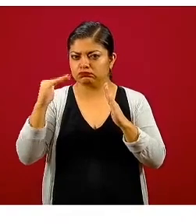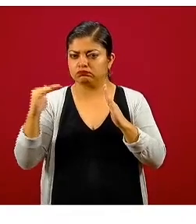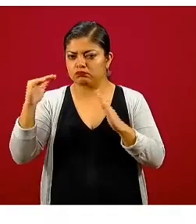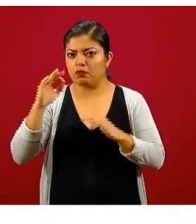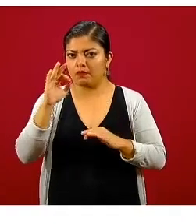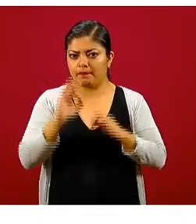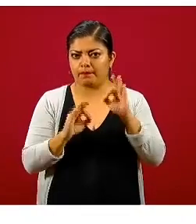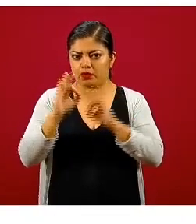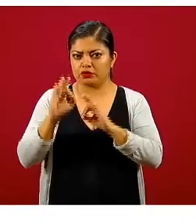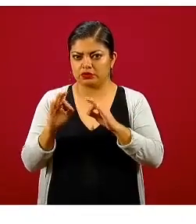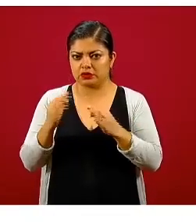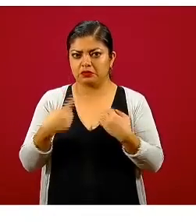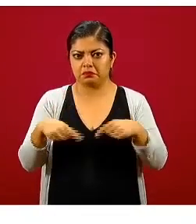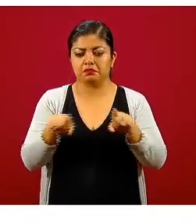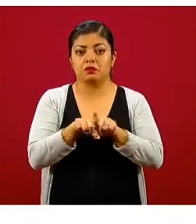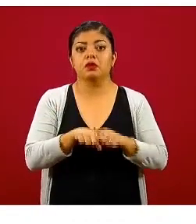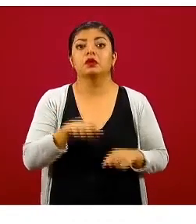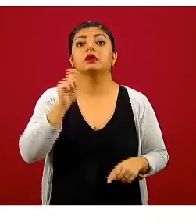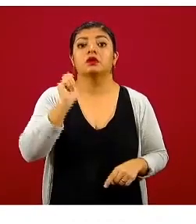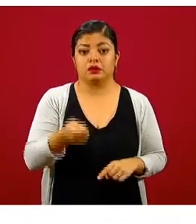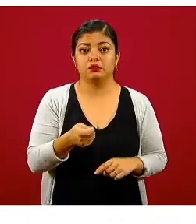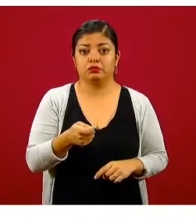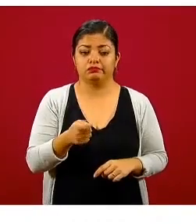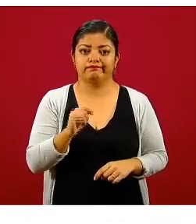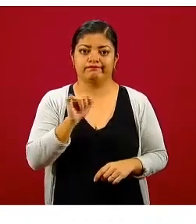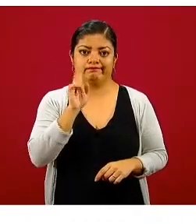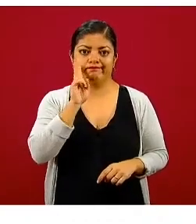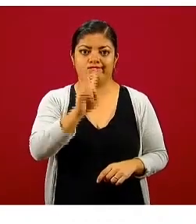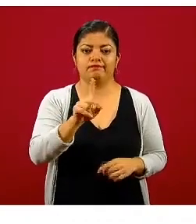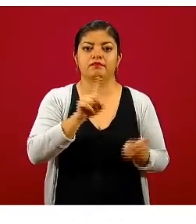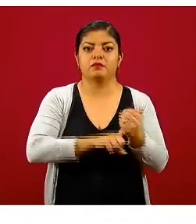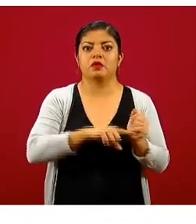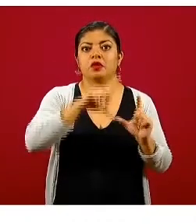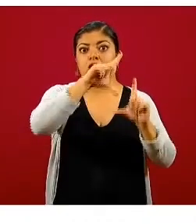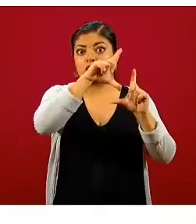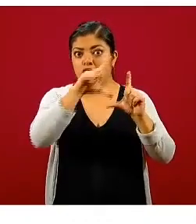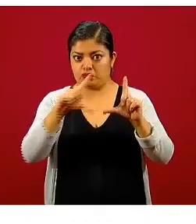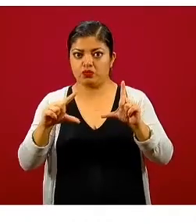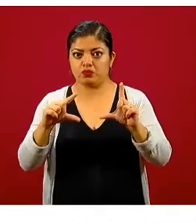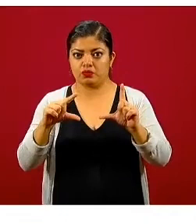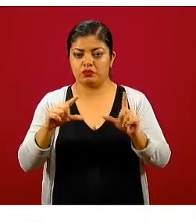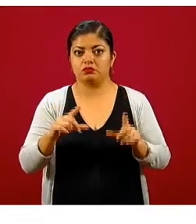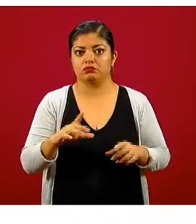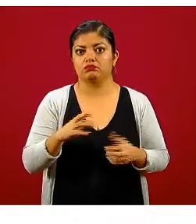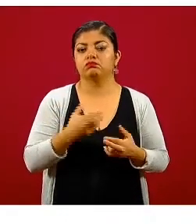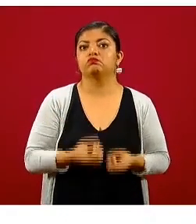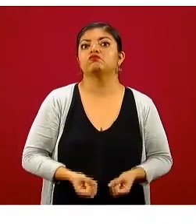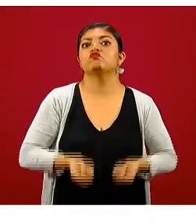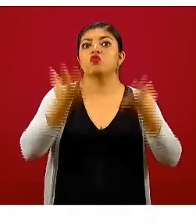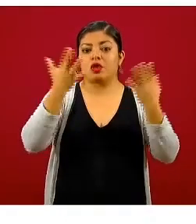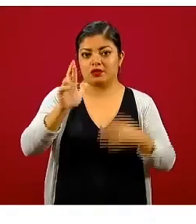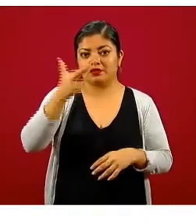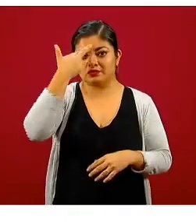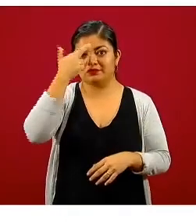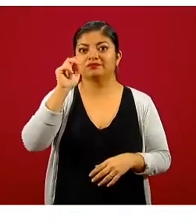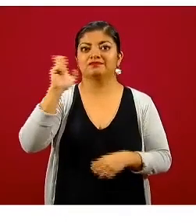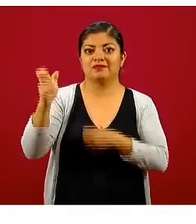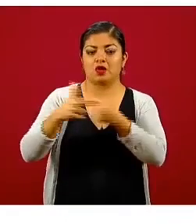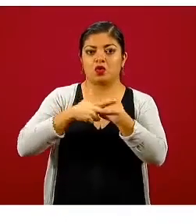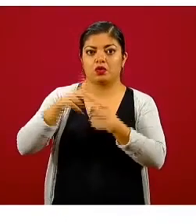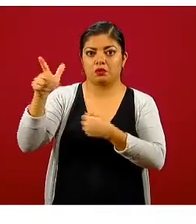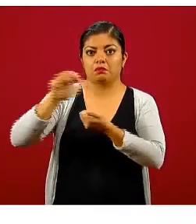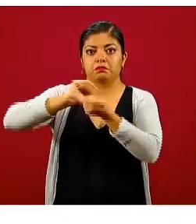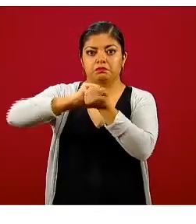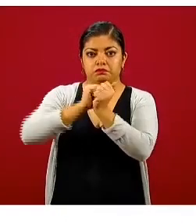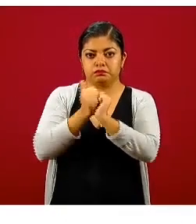porcentaje en los últimos días. Lo que sí es perceptible es la disminución importante de la cantidad de casos en la región europea, cada vez se